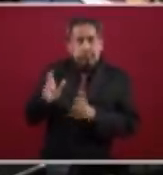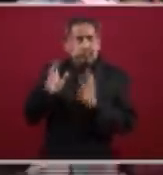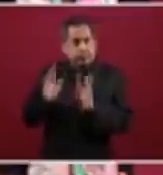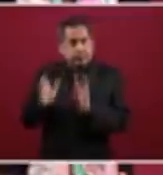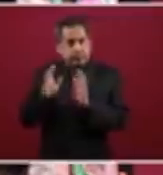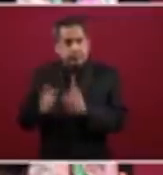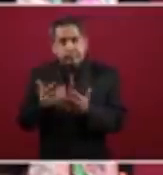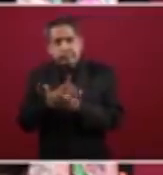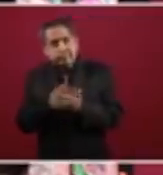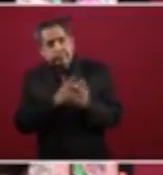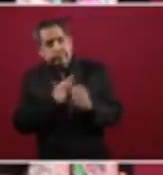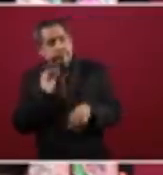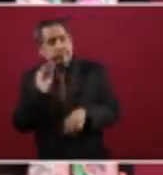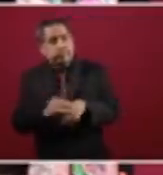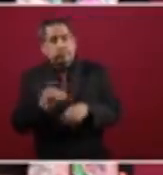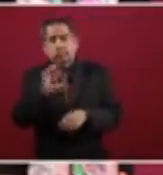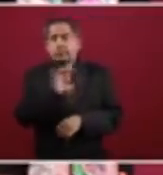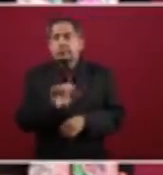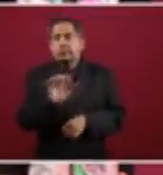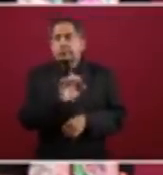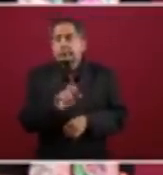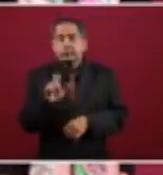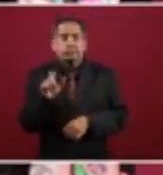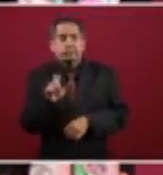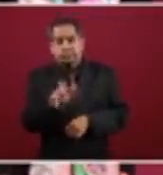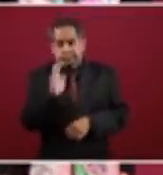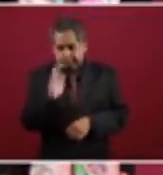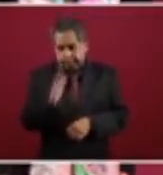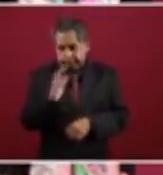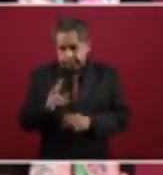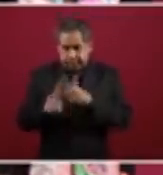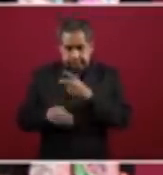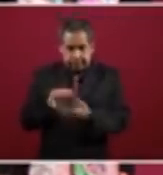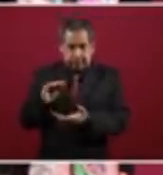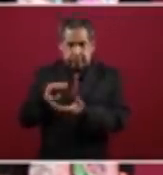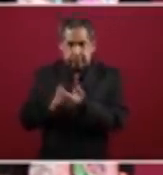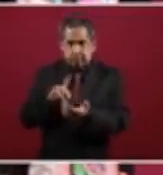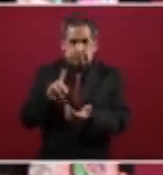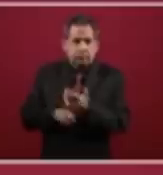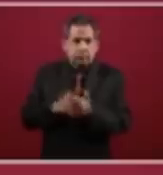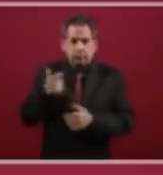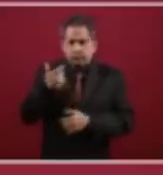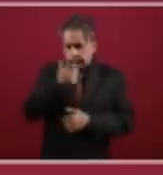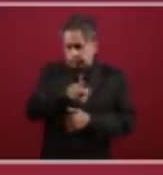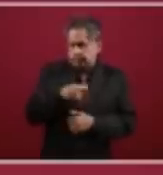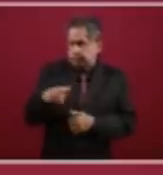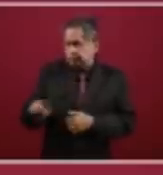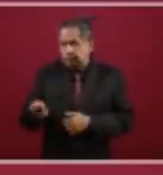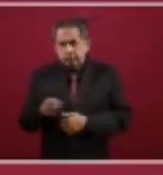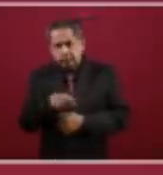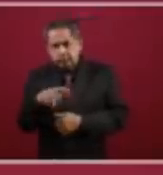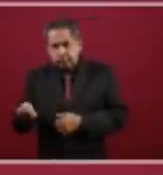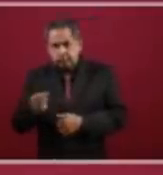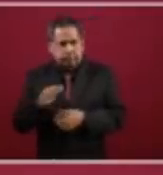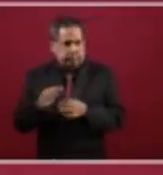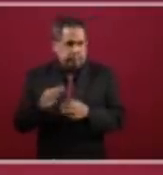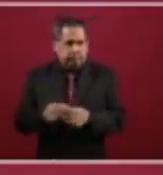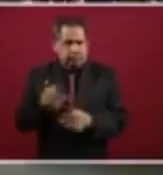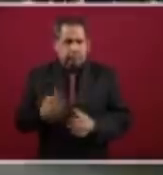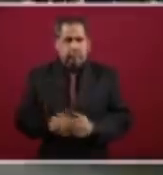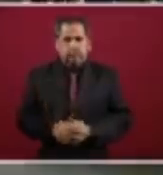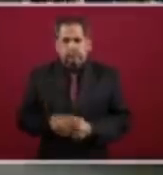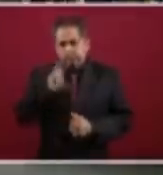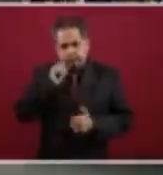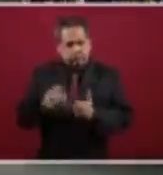del cajero. Hemos ido avanzando en ambas estrategias, pagar y entregar la tarjeta para cuando esté el banco. Muchas gracias.